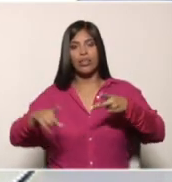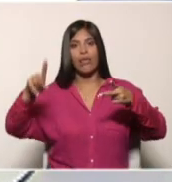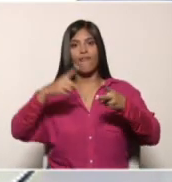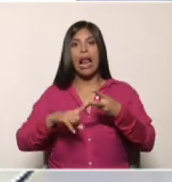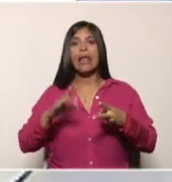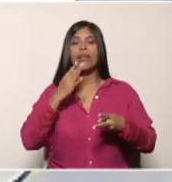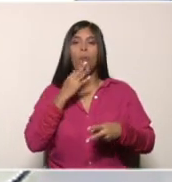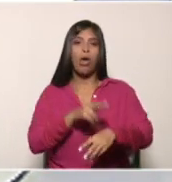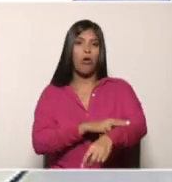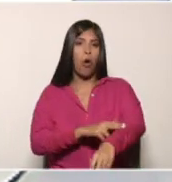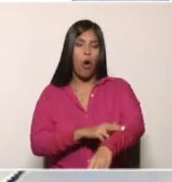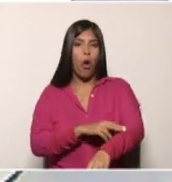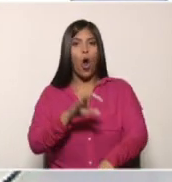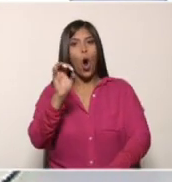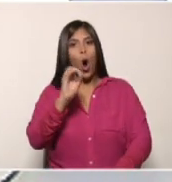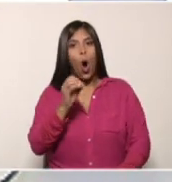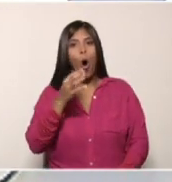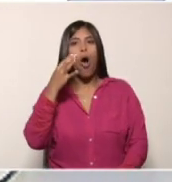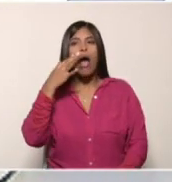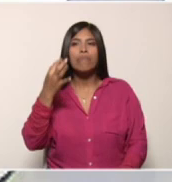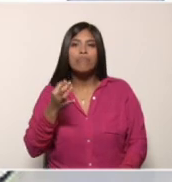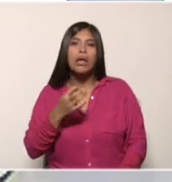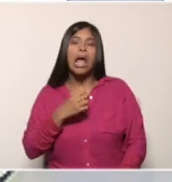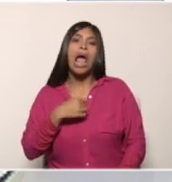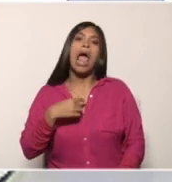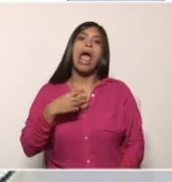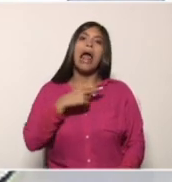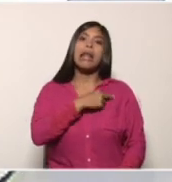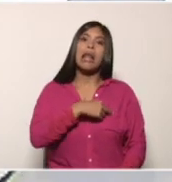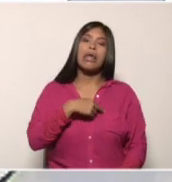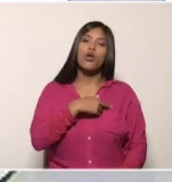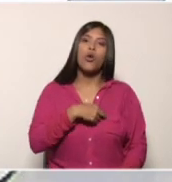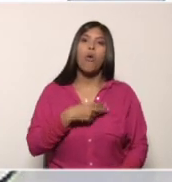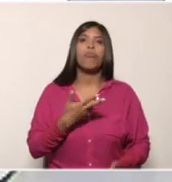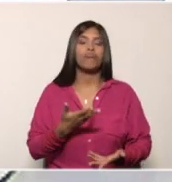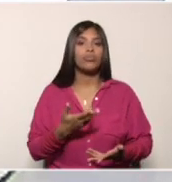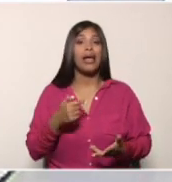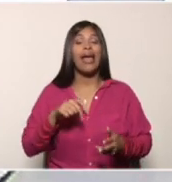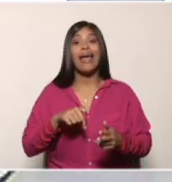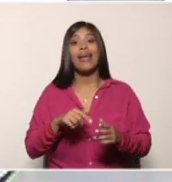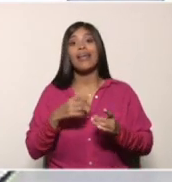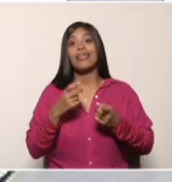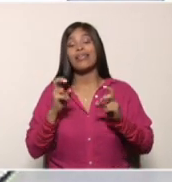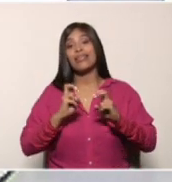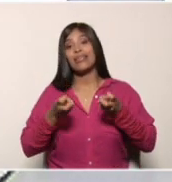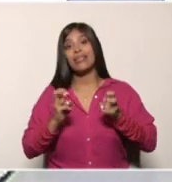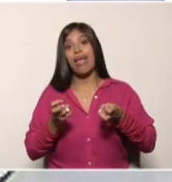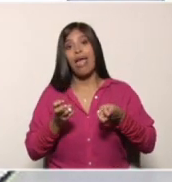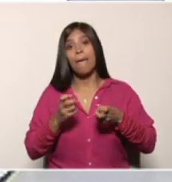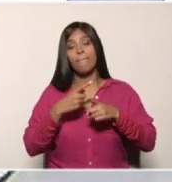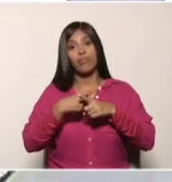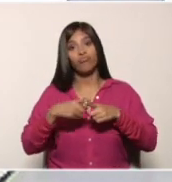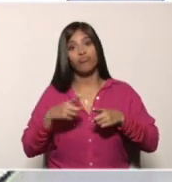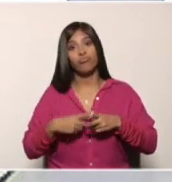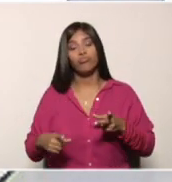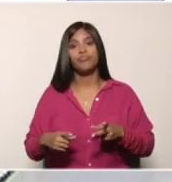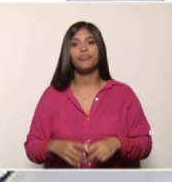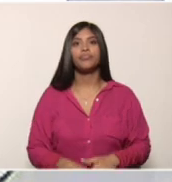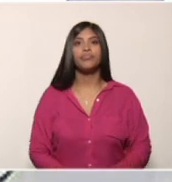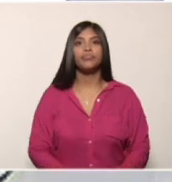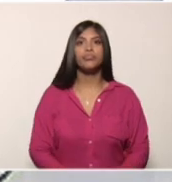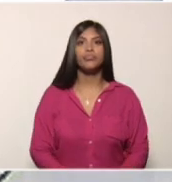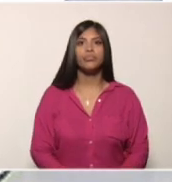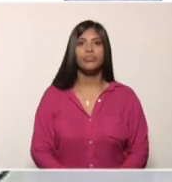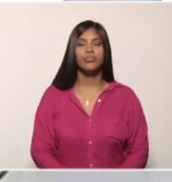creencias. Entonces recuerden que estamos siempre manejando mucho lo que es el contexto.